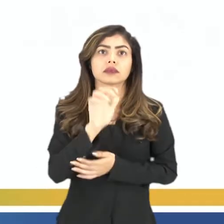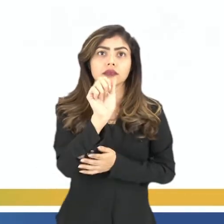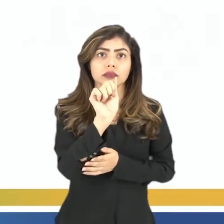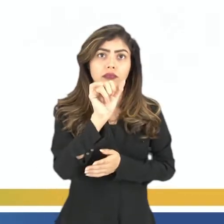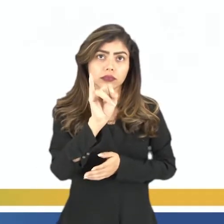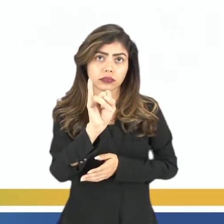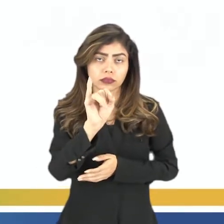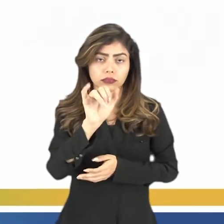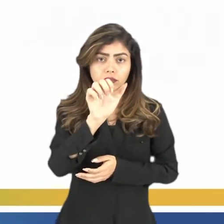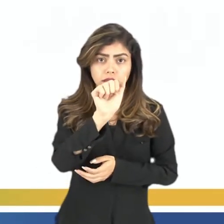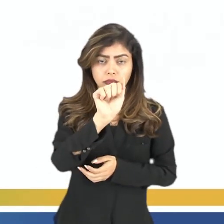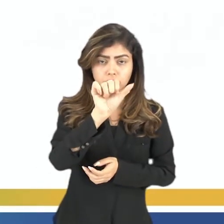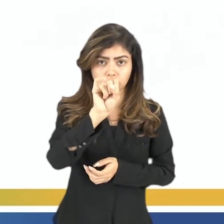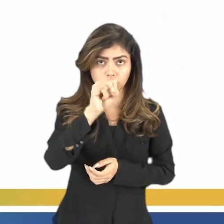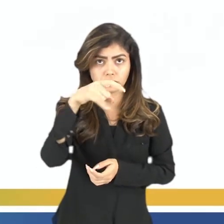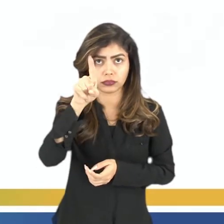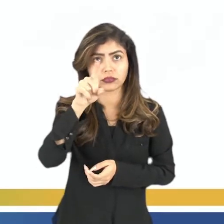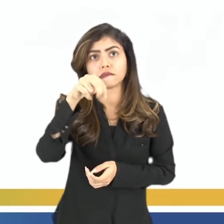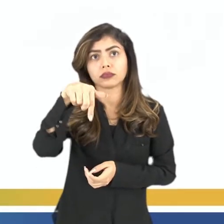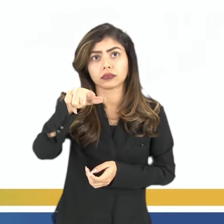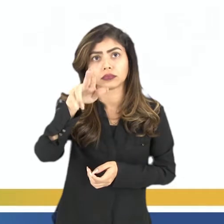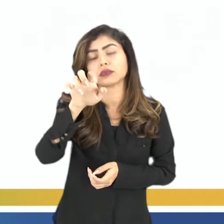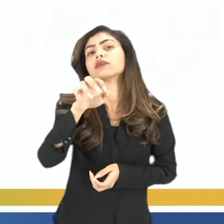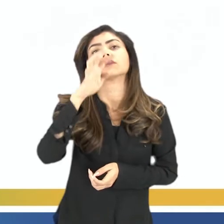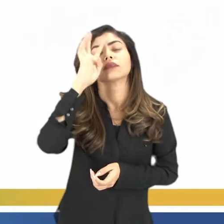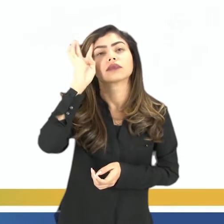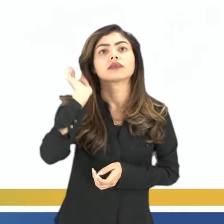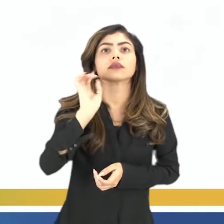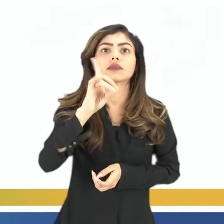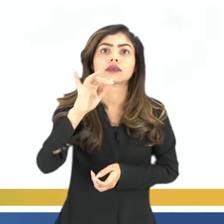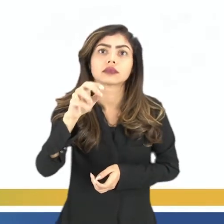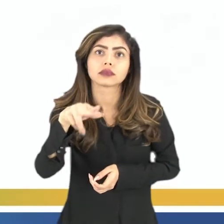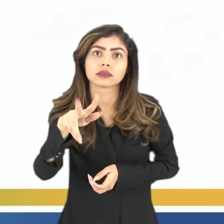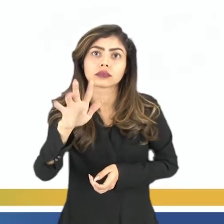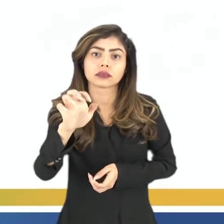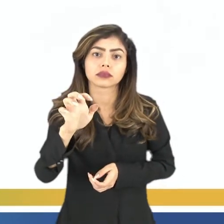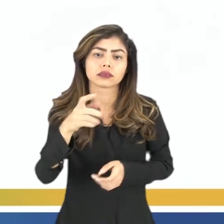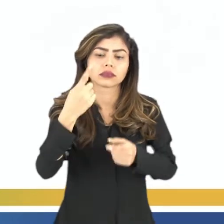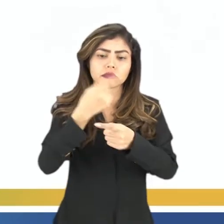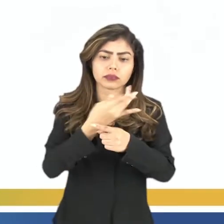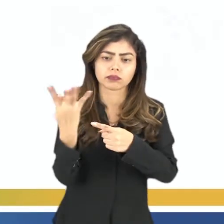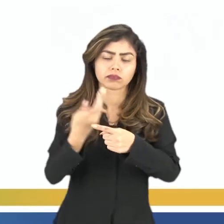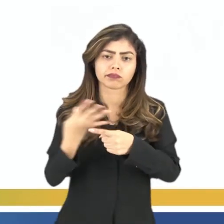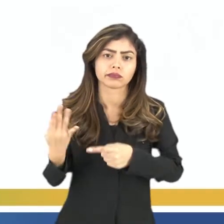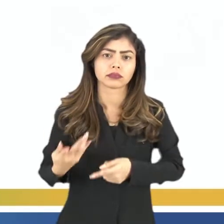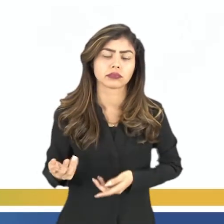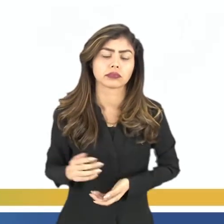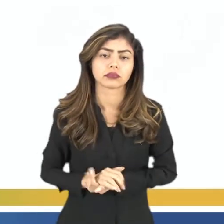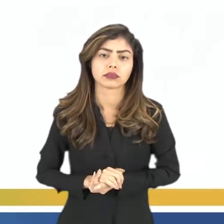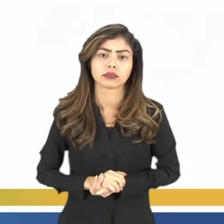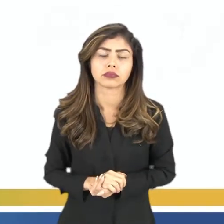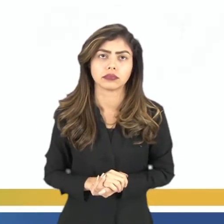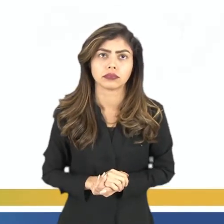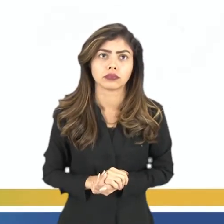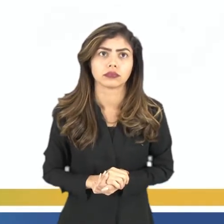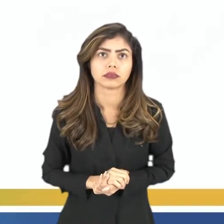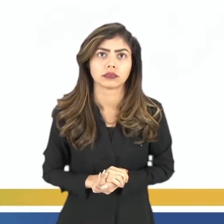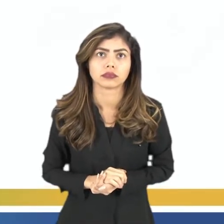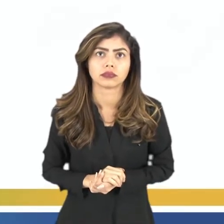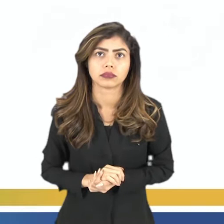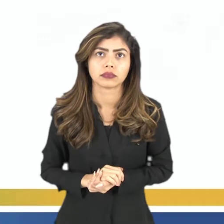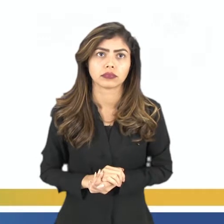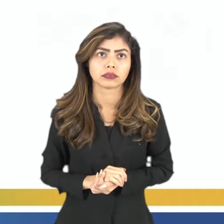ejemplo, nosotros tenemos así, así que, de modo que, de forma que, entonces, por